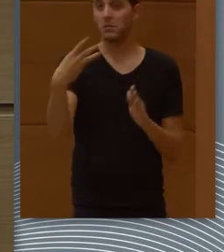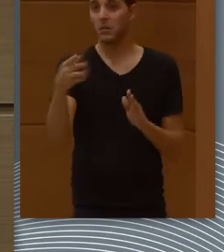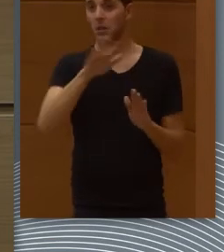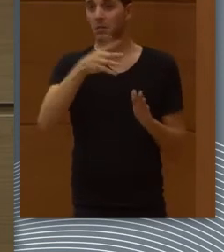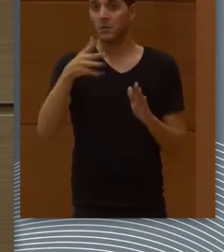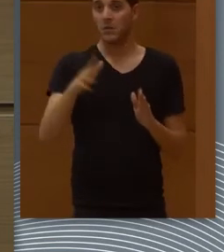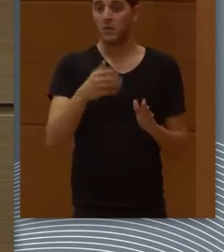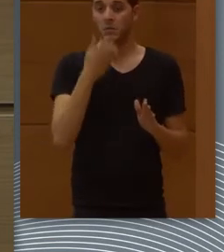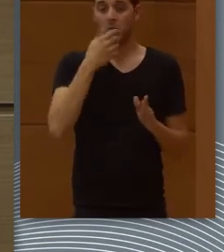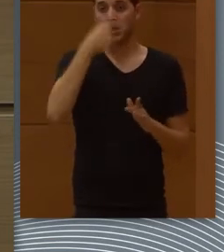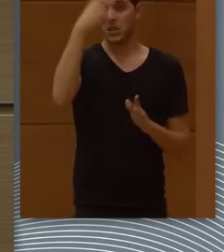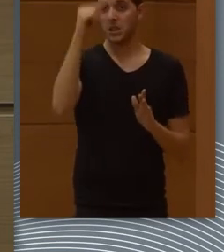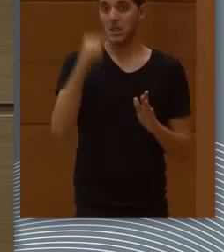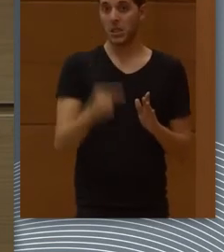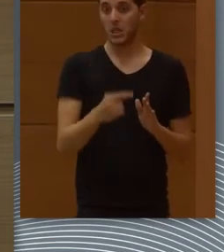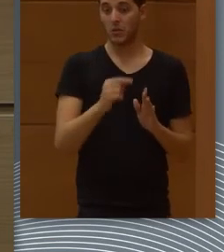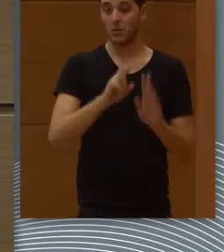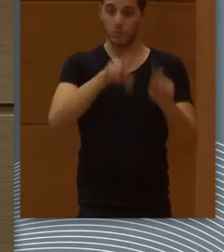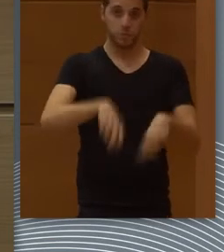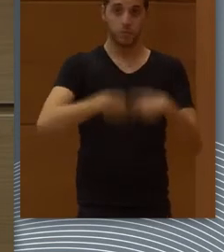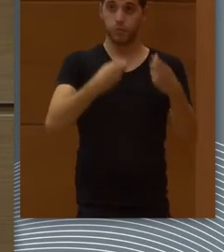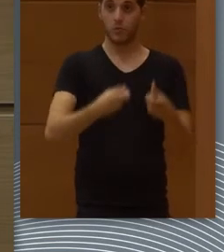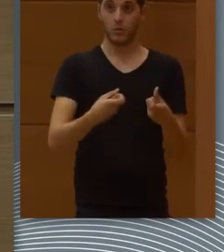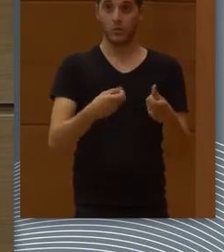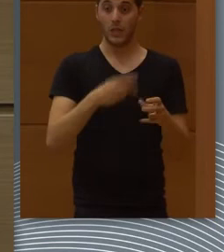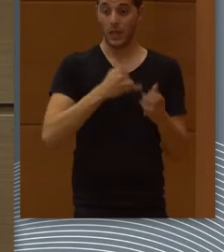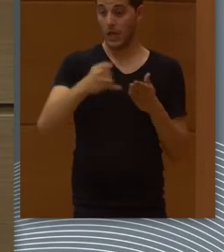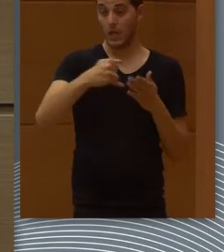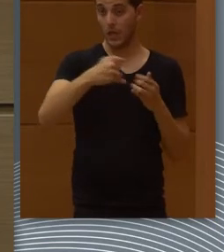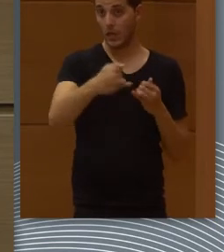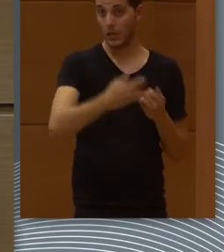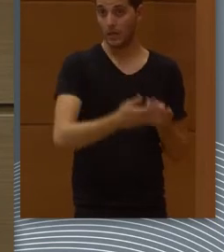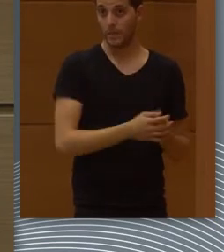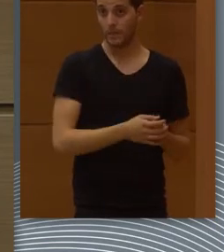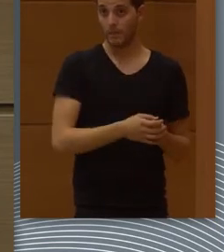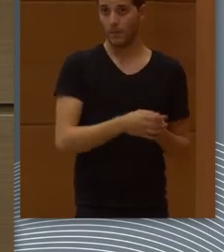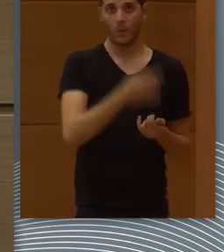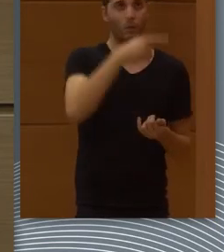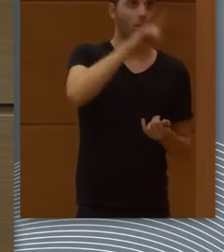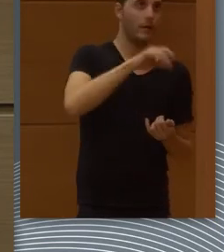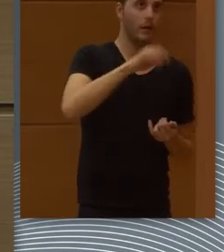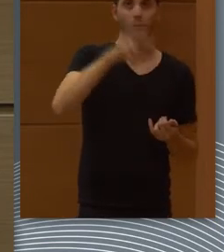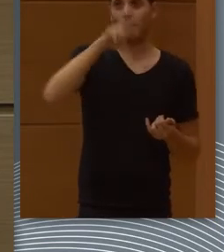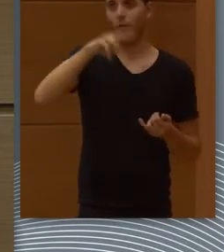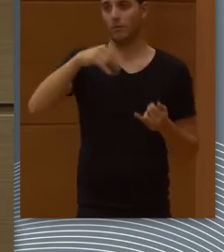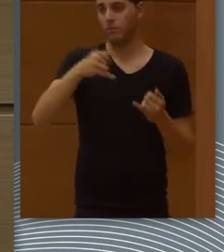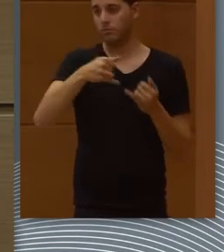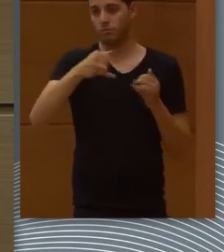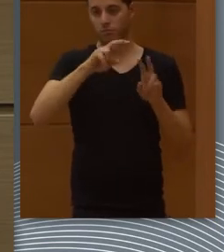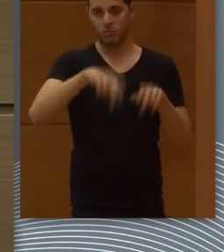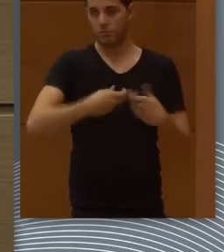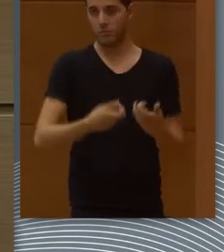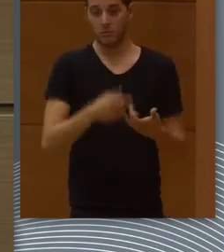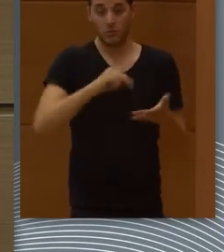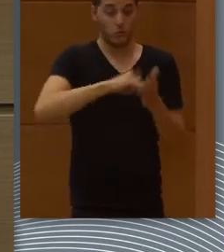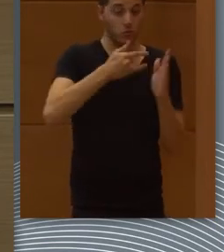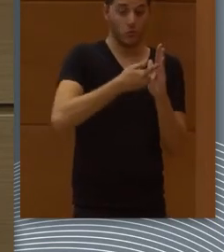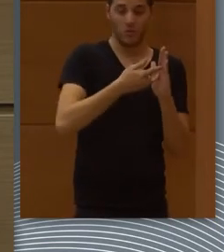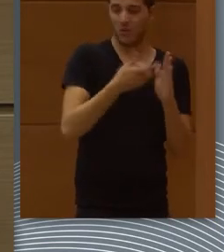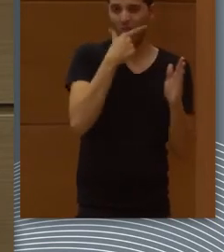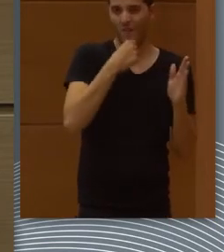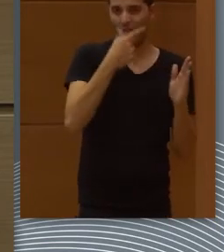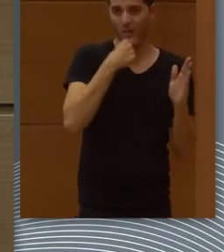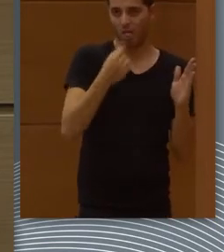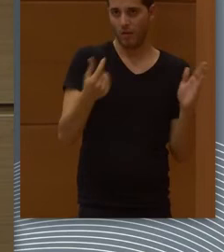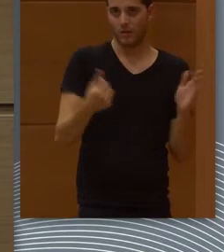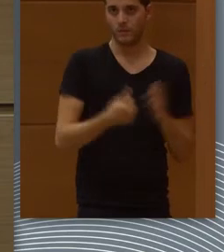los datos actualizados de tu base de datos de red de líneas, ¿vale? A lo sumo 1 mes, 2 meses, pero estamos hablando de un proyecto relativamente